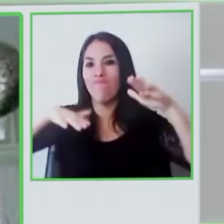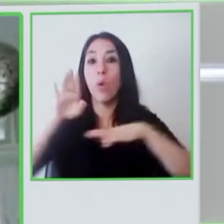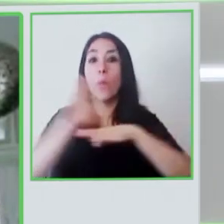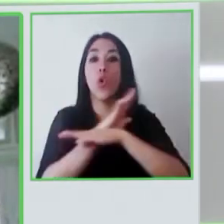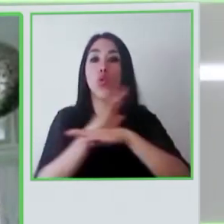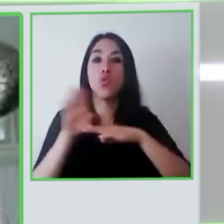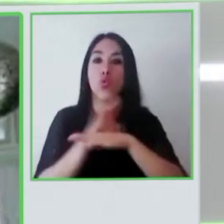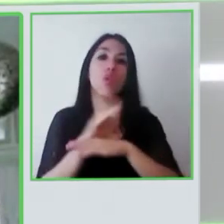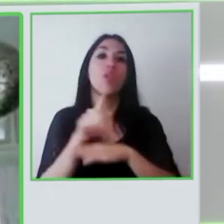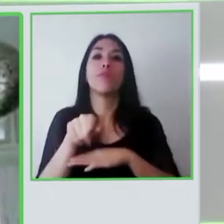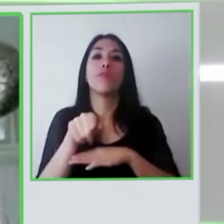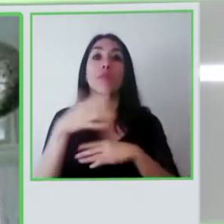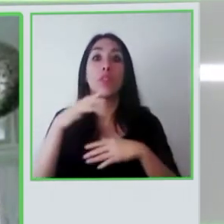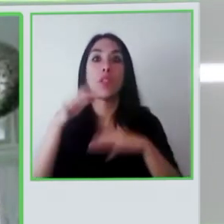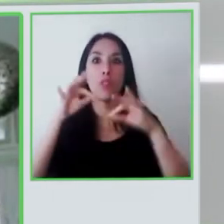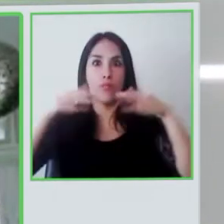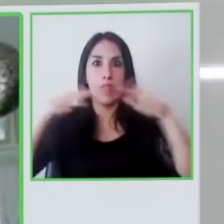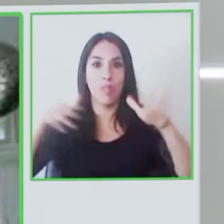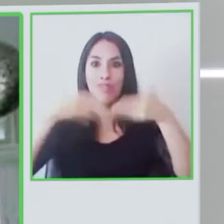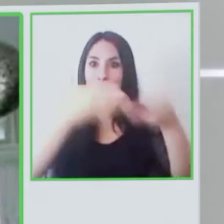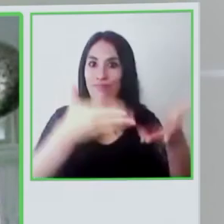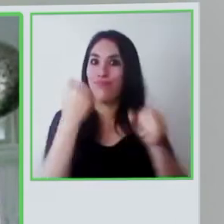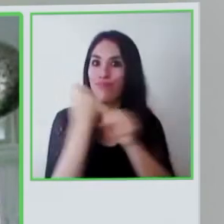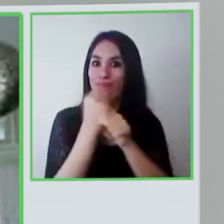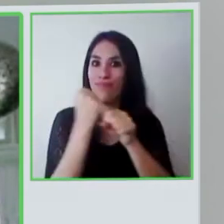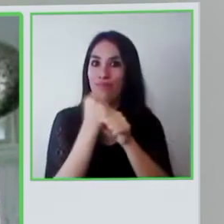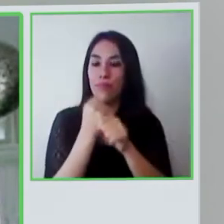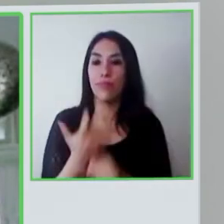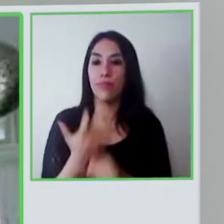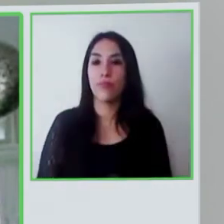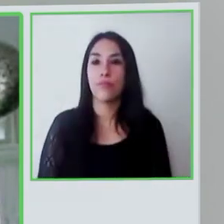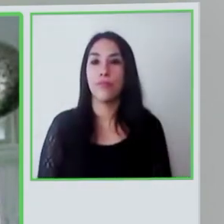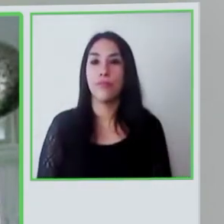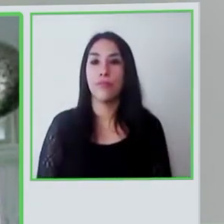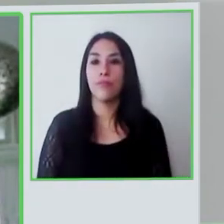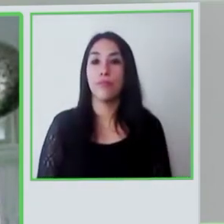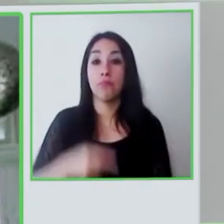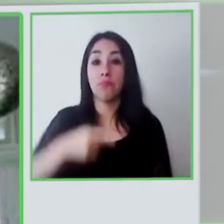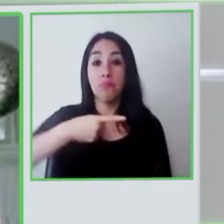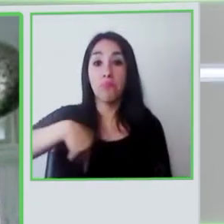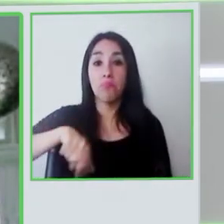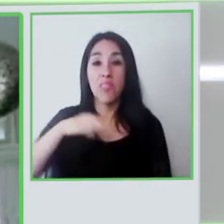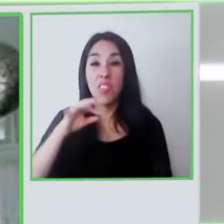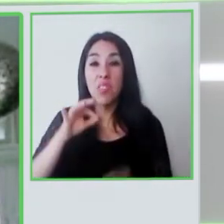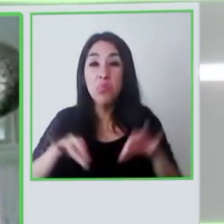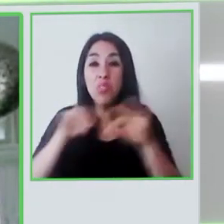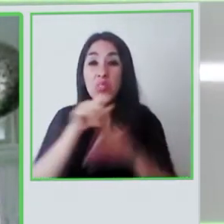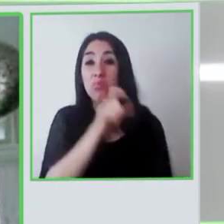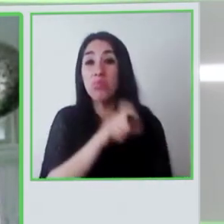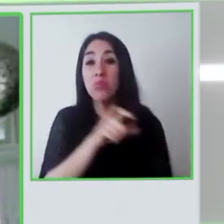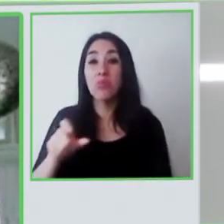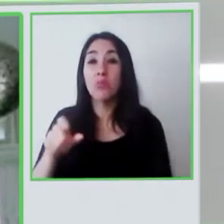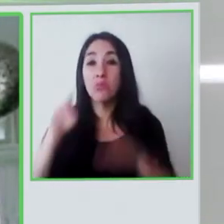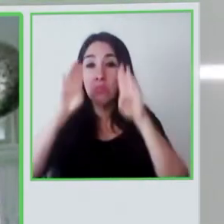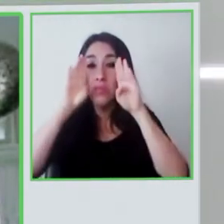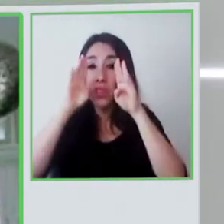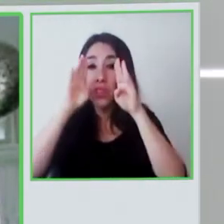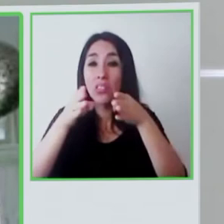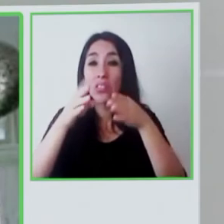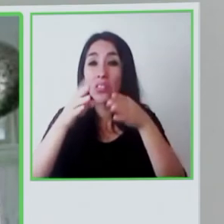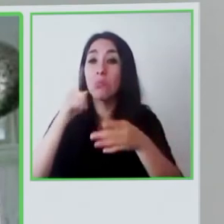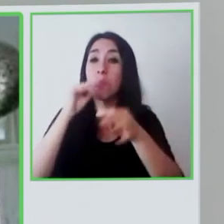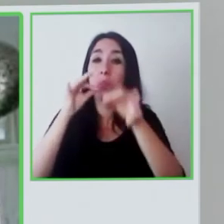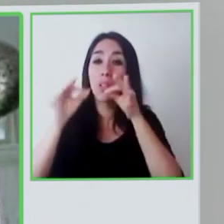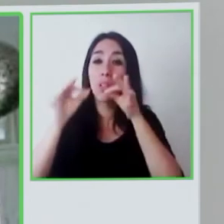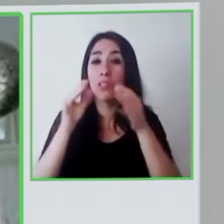suposiciones y realmente escuchar y aprender directamente de las personas y de sus experiencias